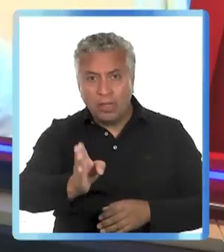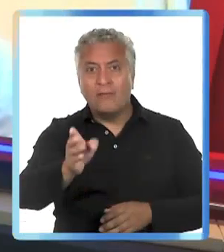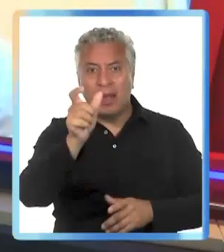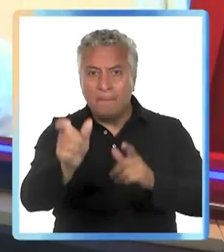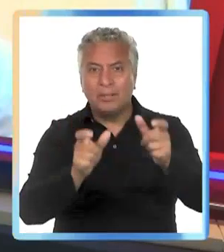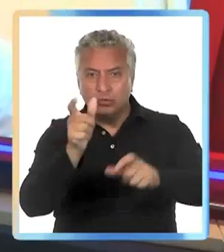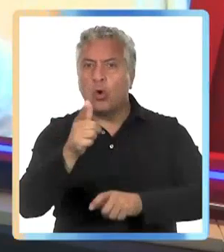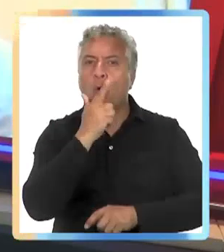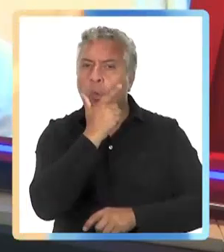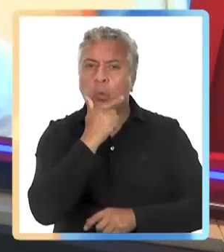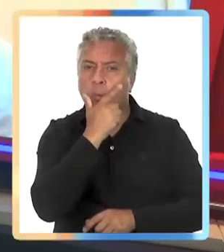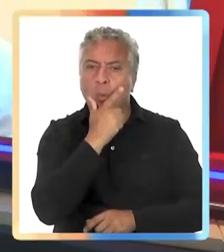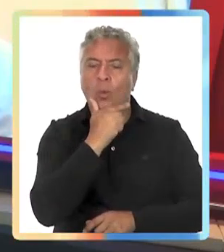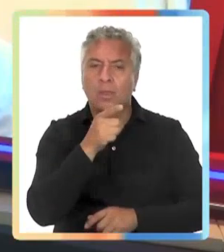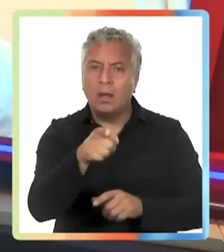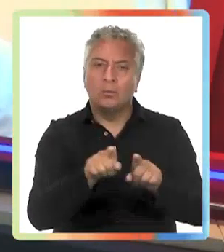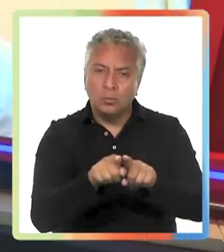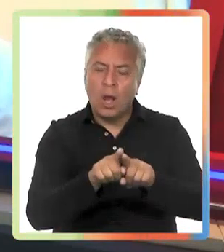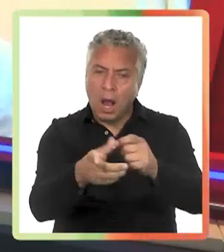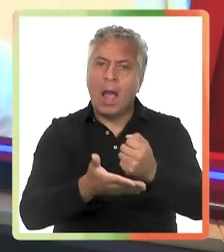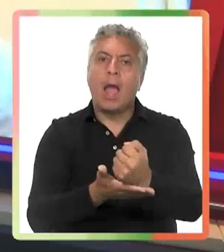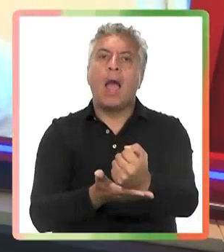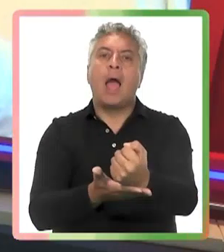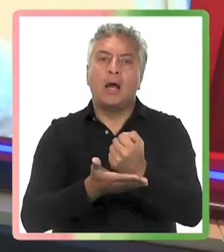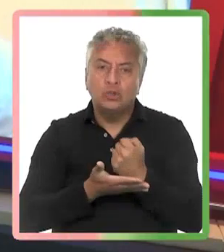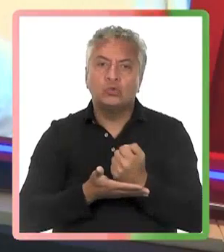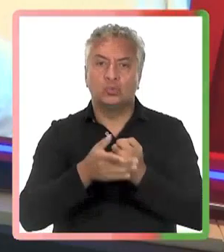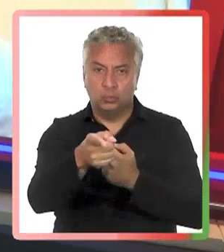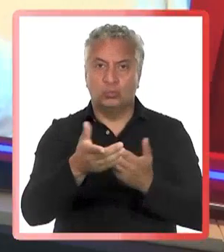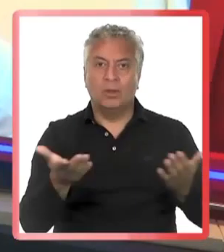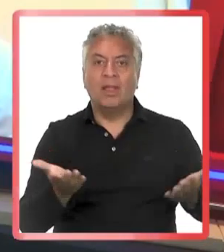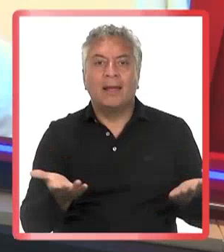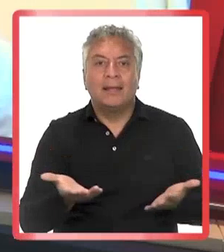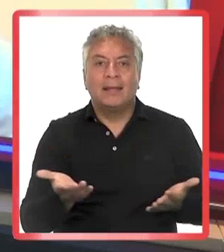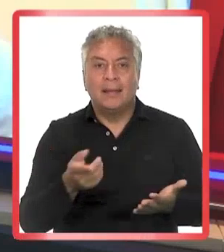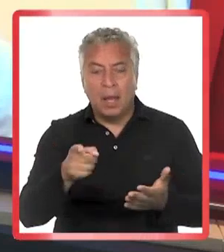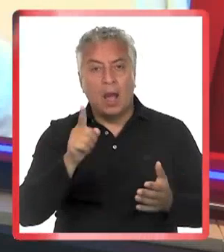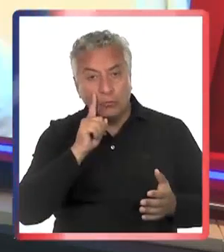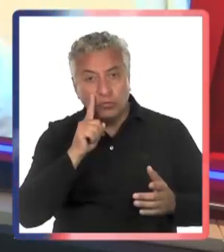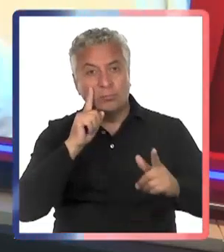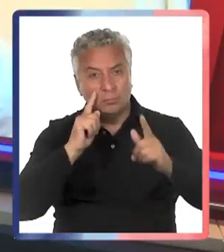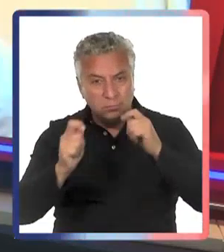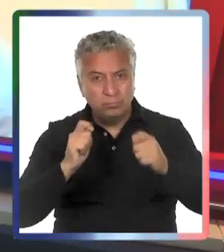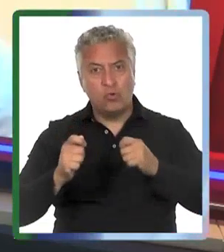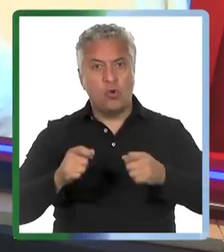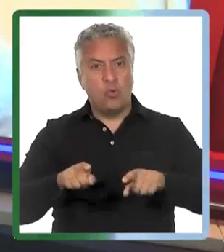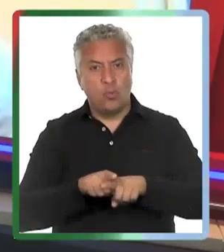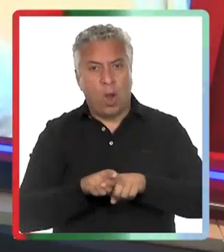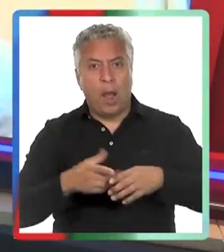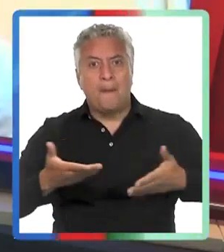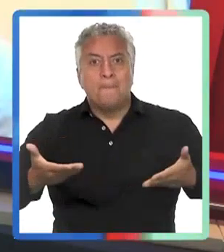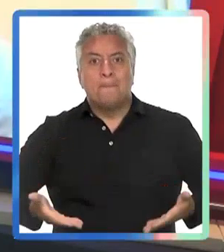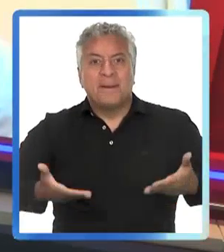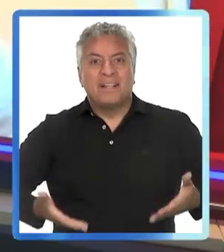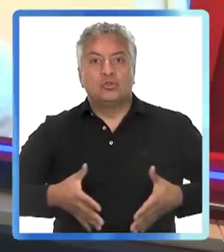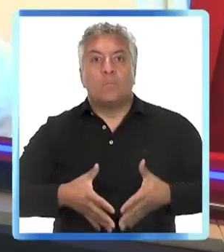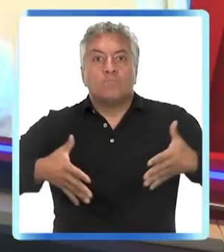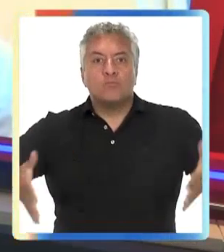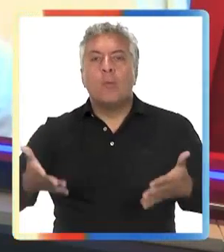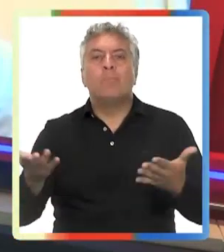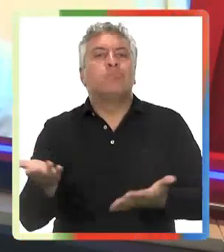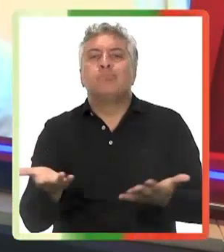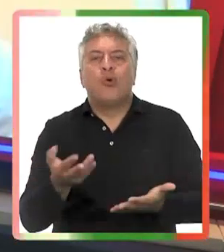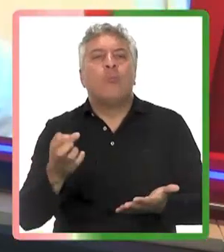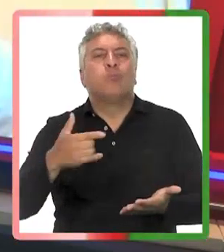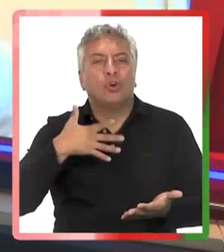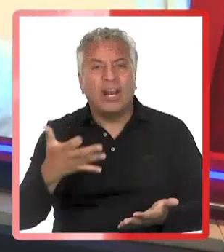todavía hay personas que están dudosas de esto, me gustaría si pudiese reflexionar con nosotros, porque todavía hay otras condiciones de riesgo, el sobrepeso, la obesidad. ¿Por qué?